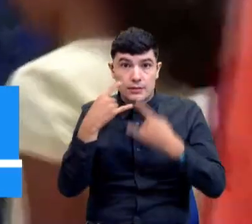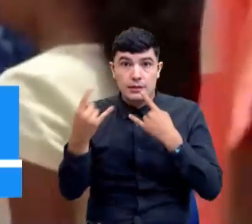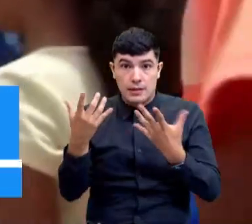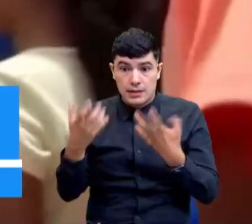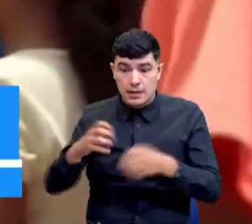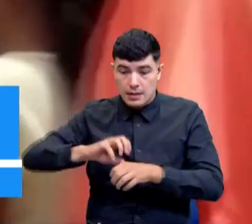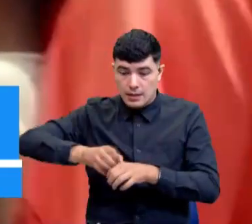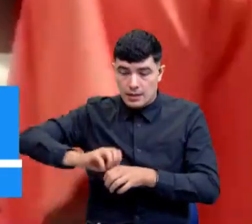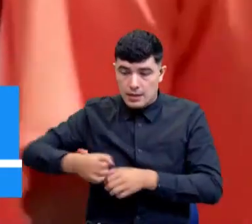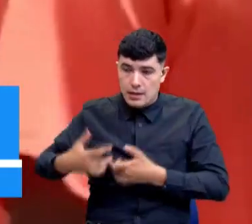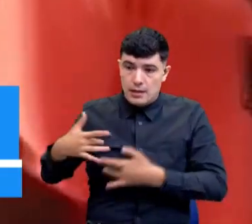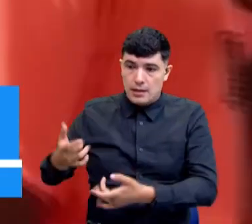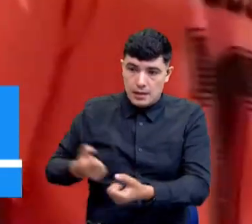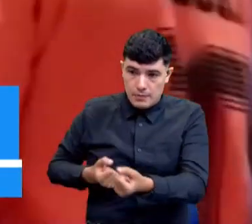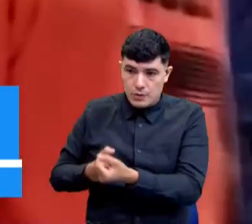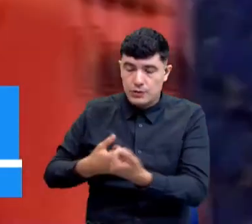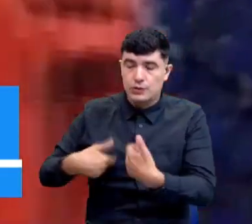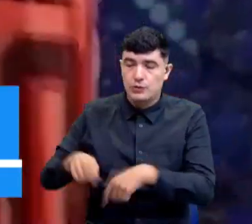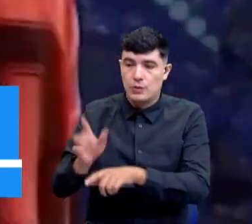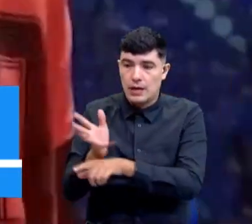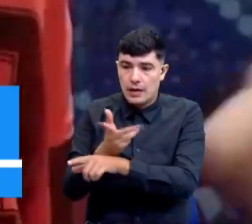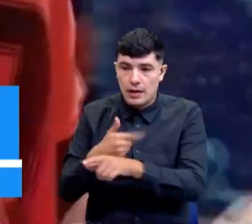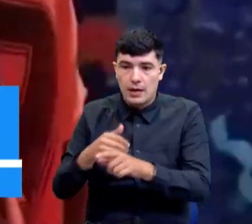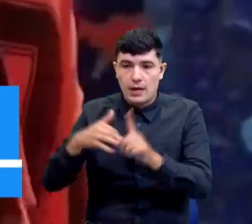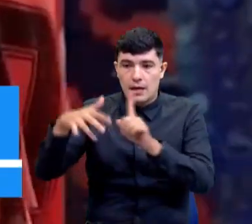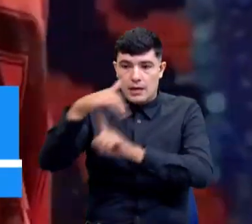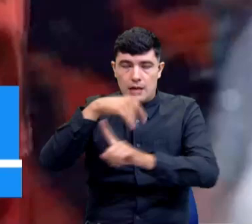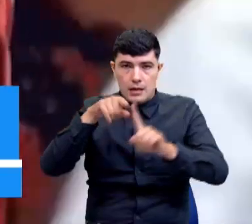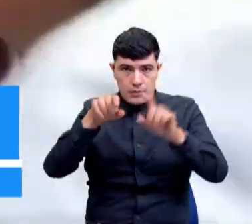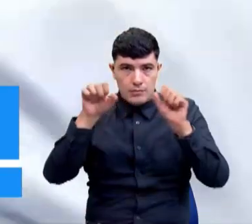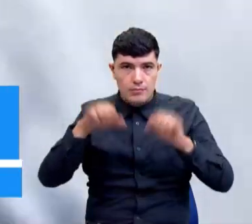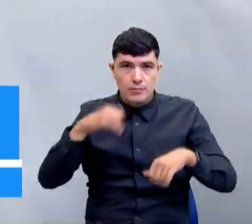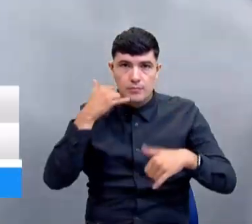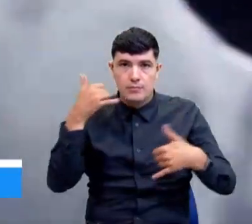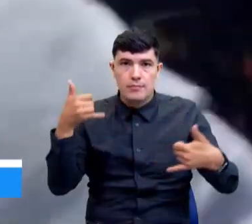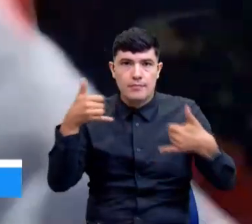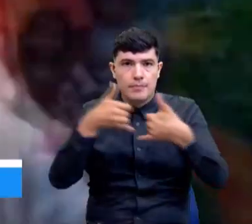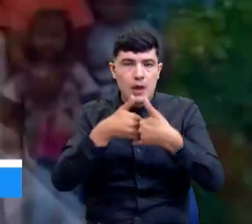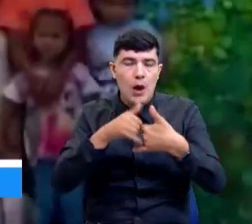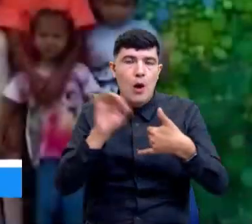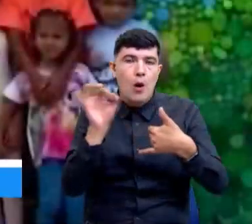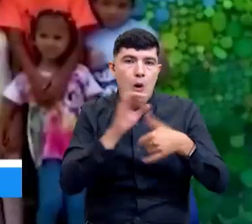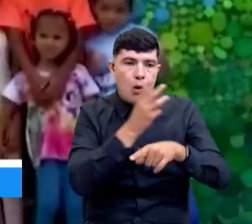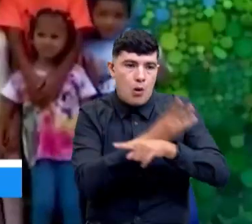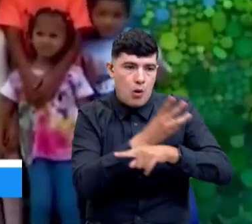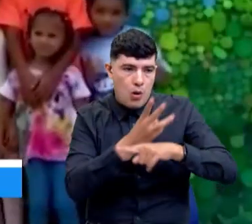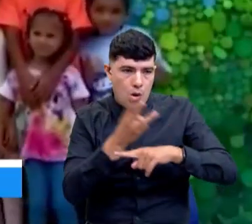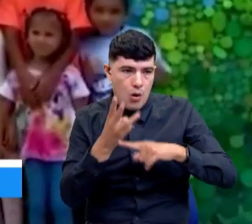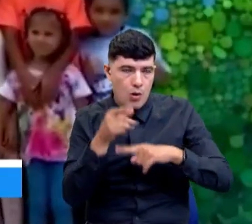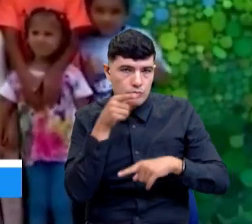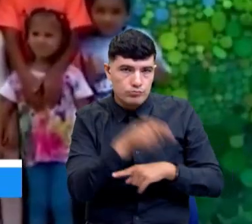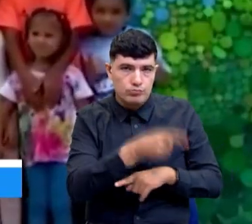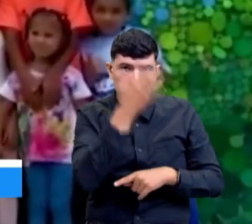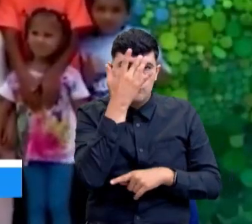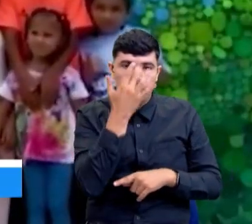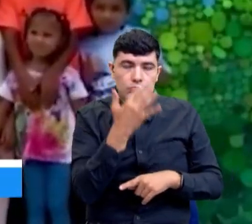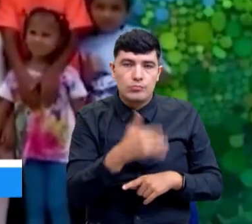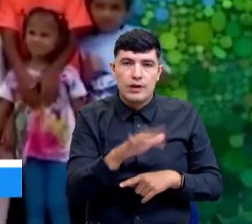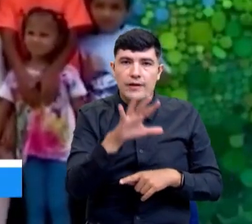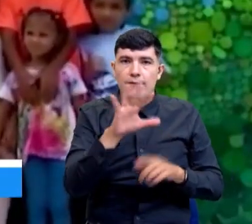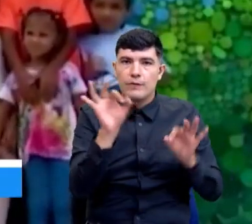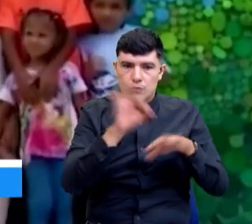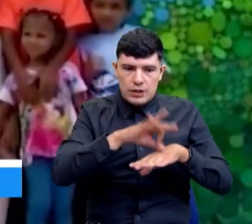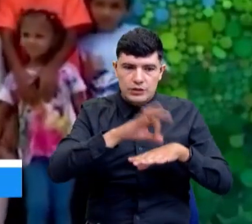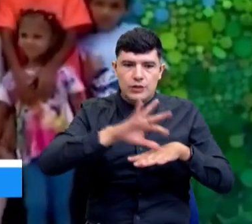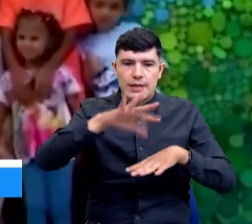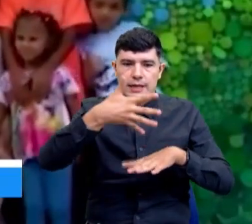aportar en este gran proyecto artístico y ambiental podrán comunicarse a través de su página en Facebook fundación quinta